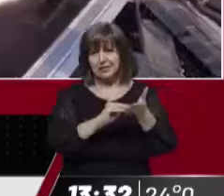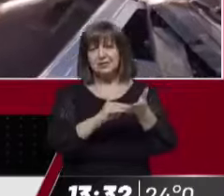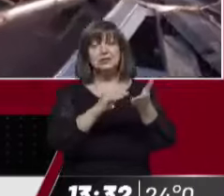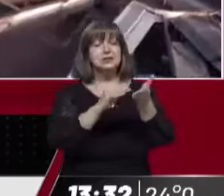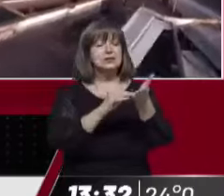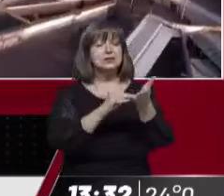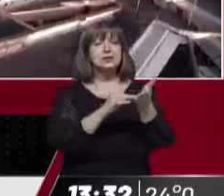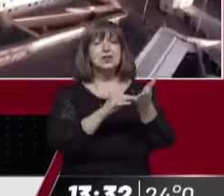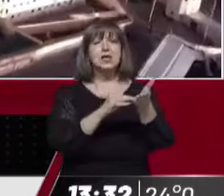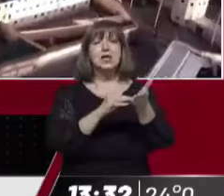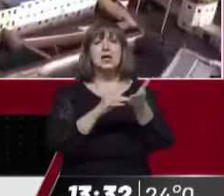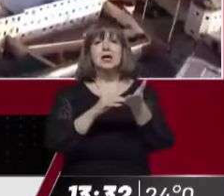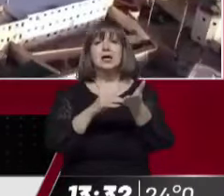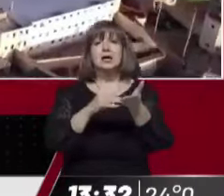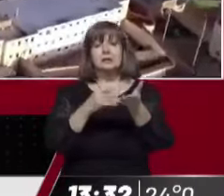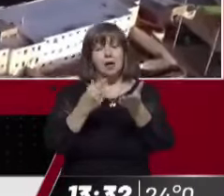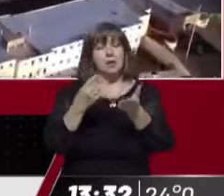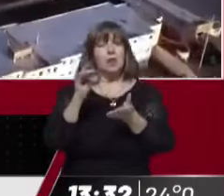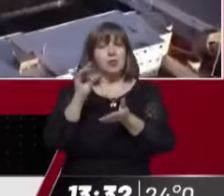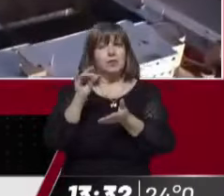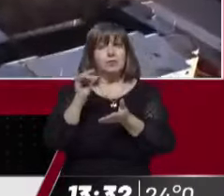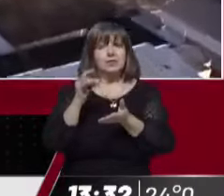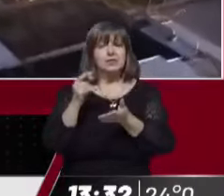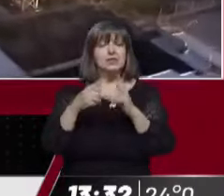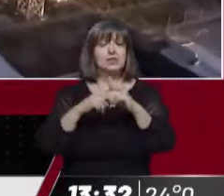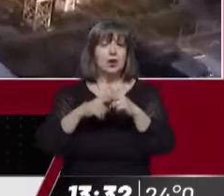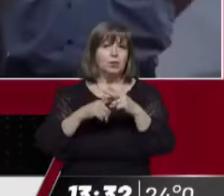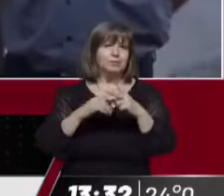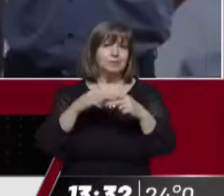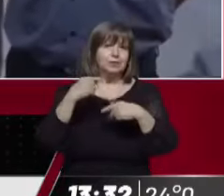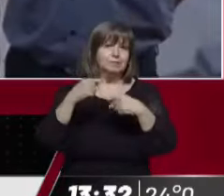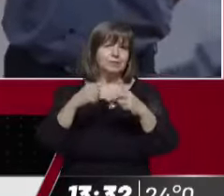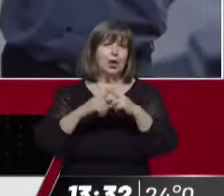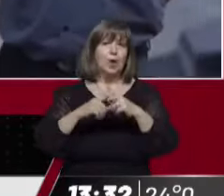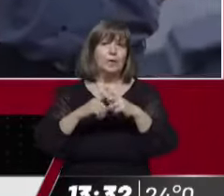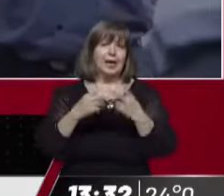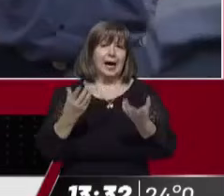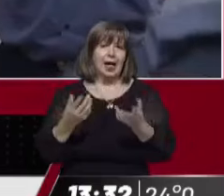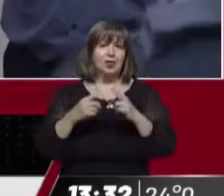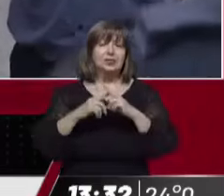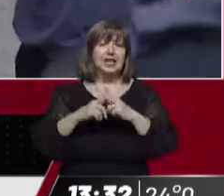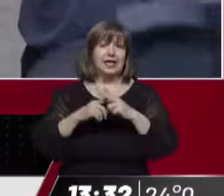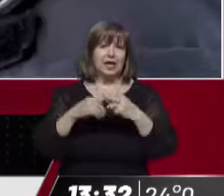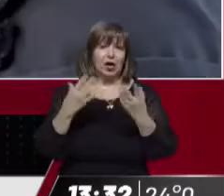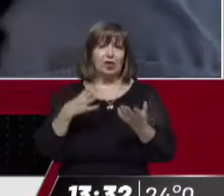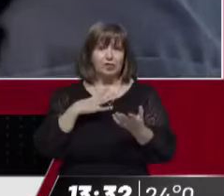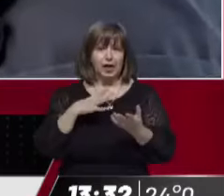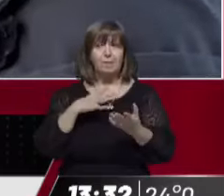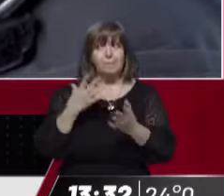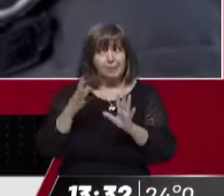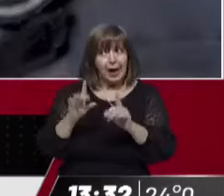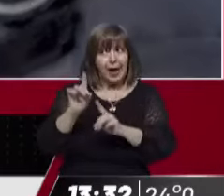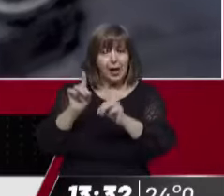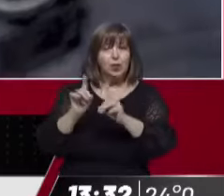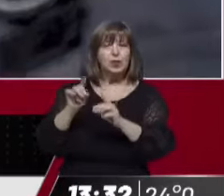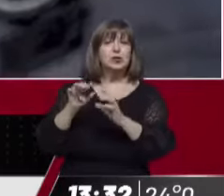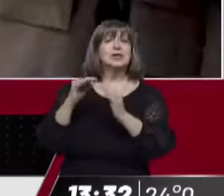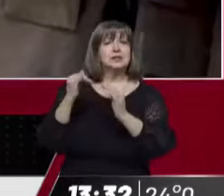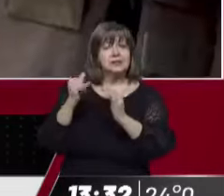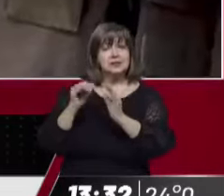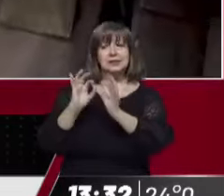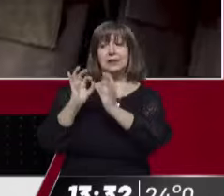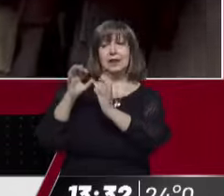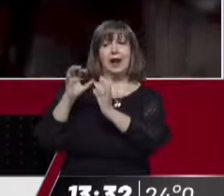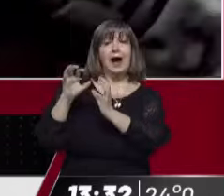Sumer, la verdad es complicado desde el punto de vista técnico, por eso se están estudiando otras opciones. Sí es viable en algunos pabellones de aquí,